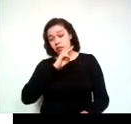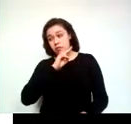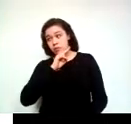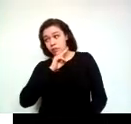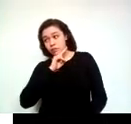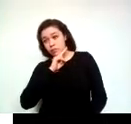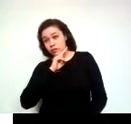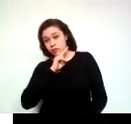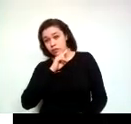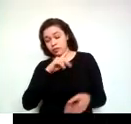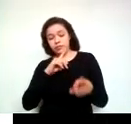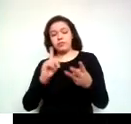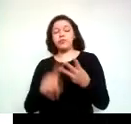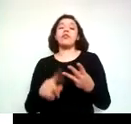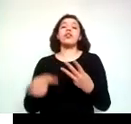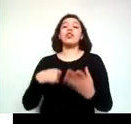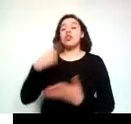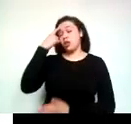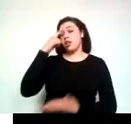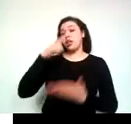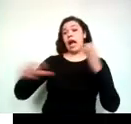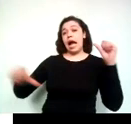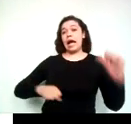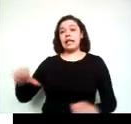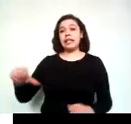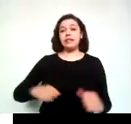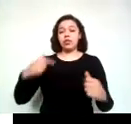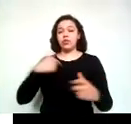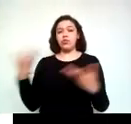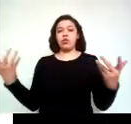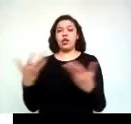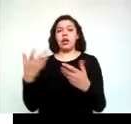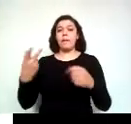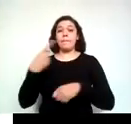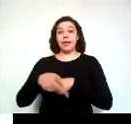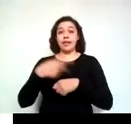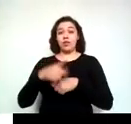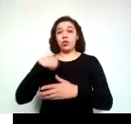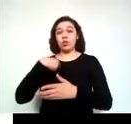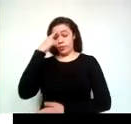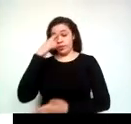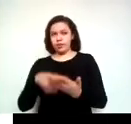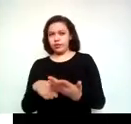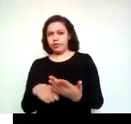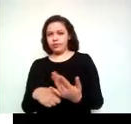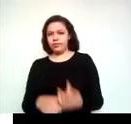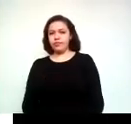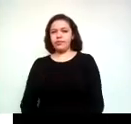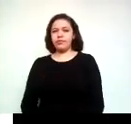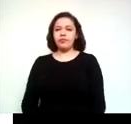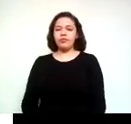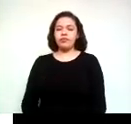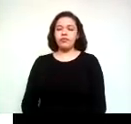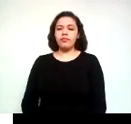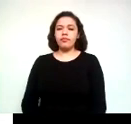La 3, considero que las actividades que realizo son peligrosas. Y aquí nuevamente